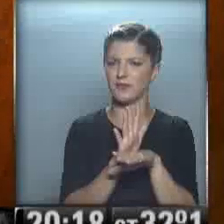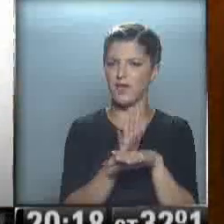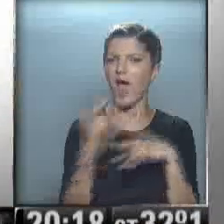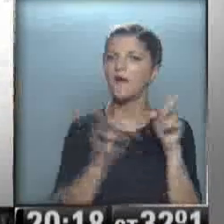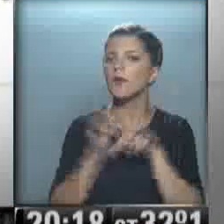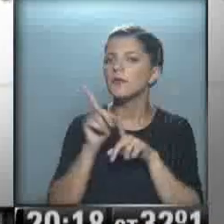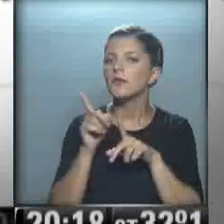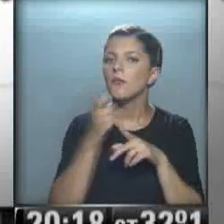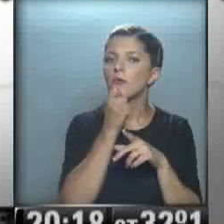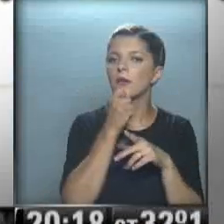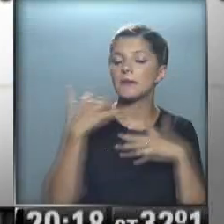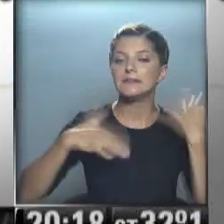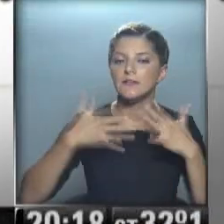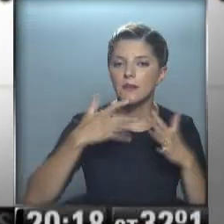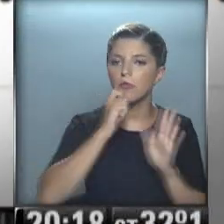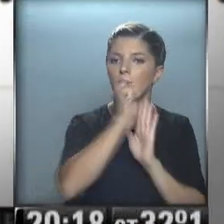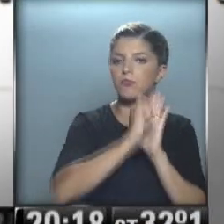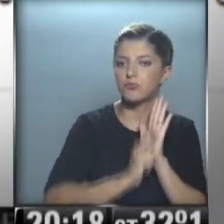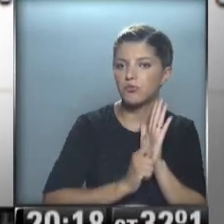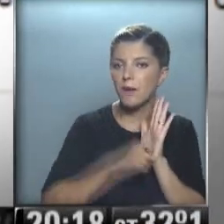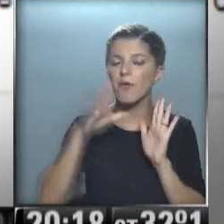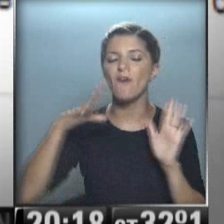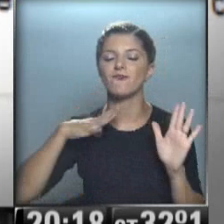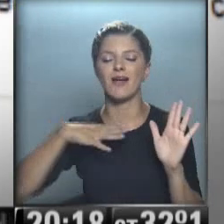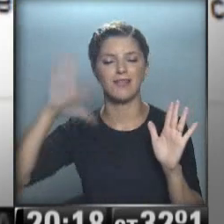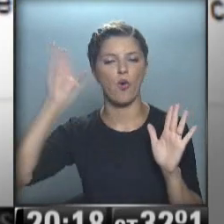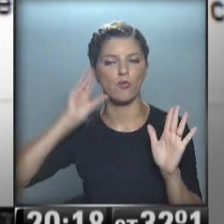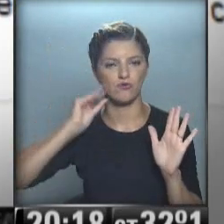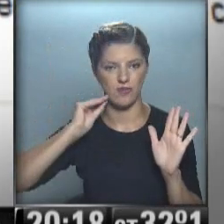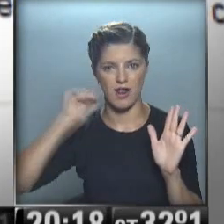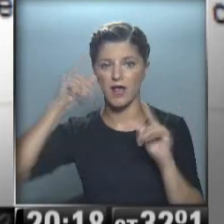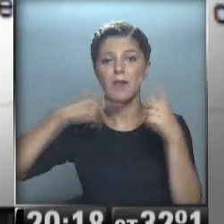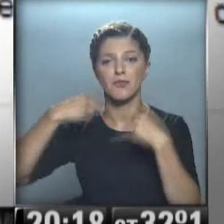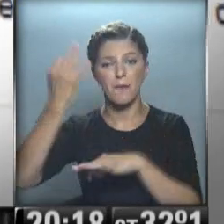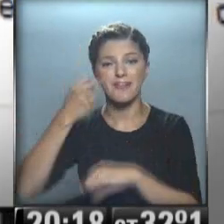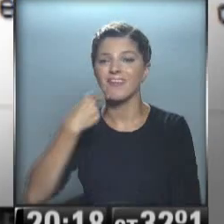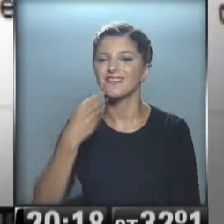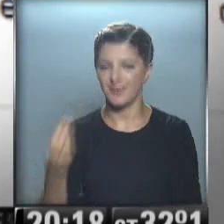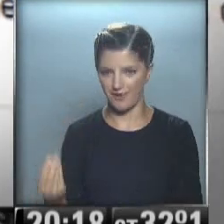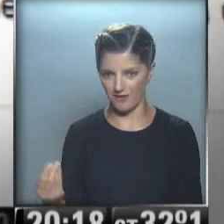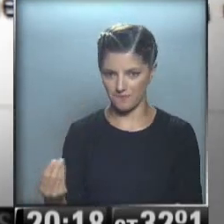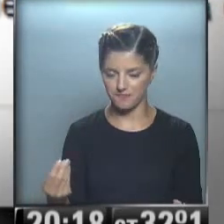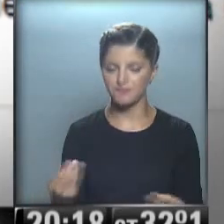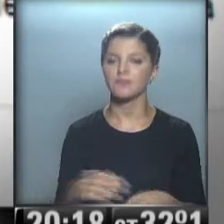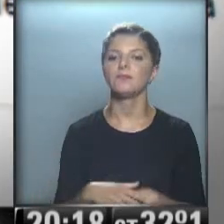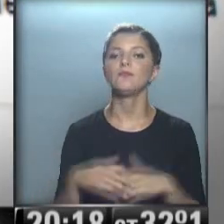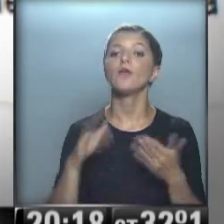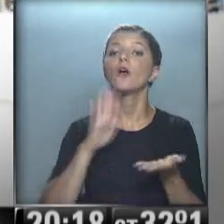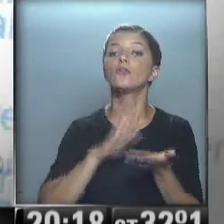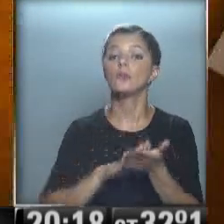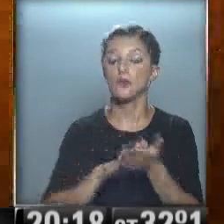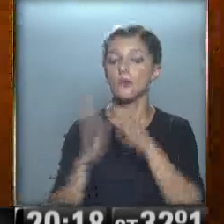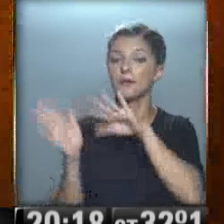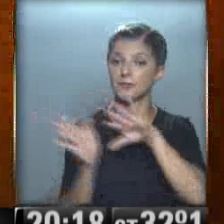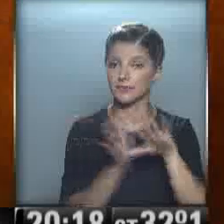uno se apura digamos y no termina de Escuchar lo que el propio entrevistado está diciendo en el caso de El